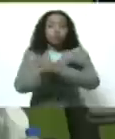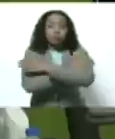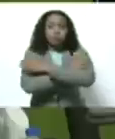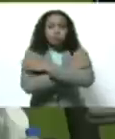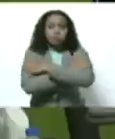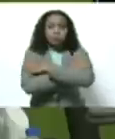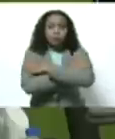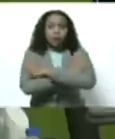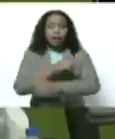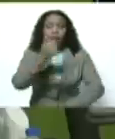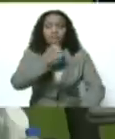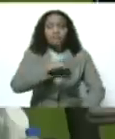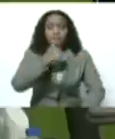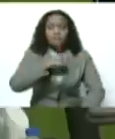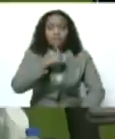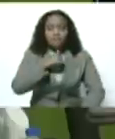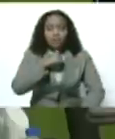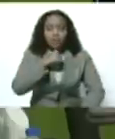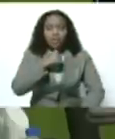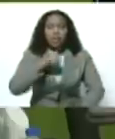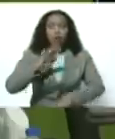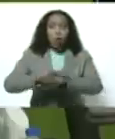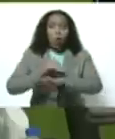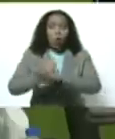de las potencias occidentales.